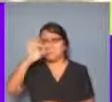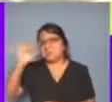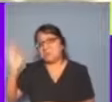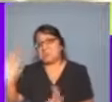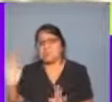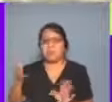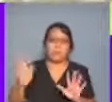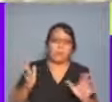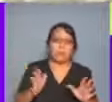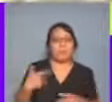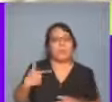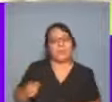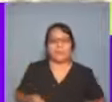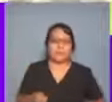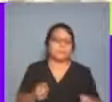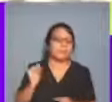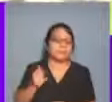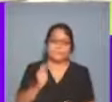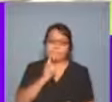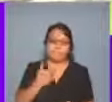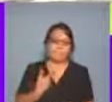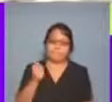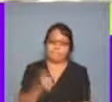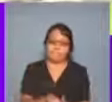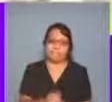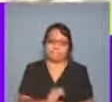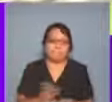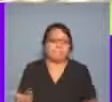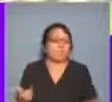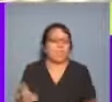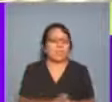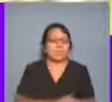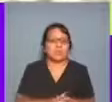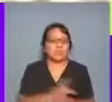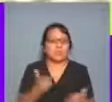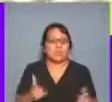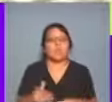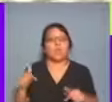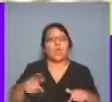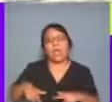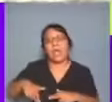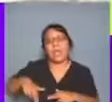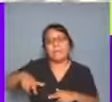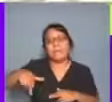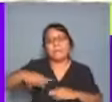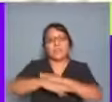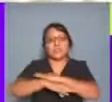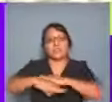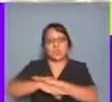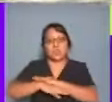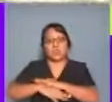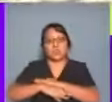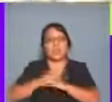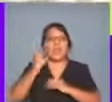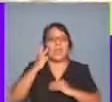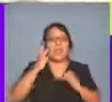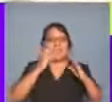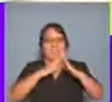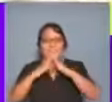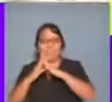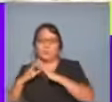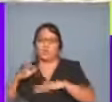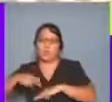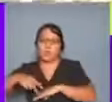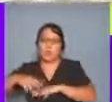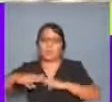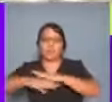cuene hac trámite tiene que sal la fuerza no te queda otro no me queda otra ve yo ahora Caminé hasta la ruta porque yo vivo abajo en la viviendas Caminé hasta